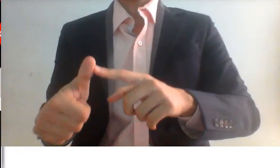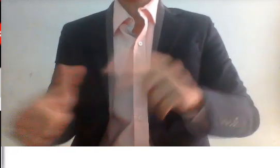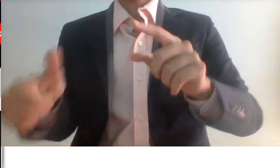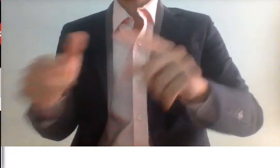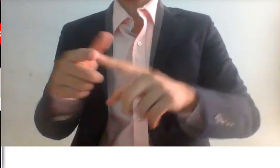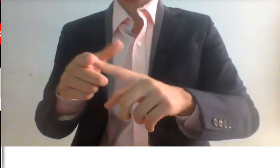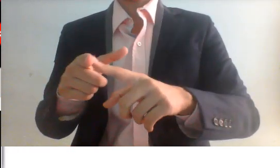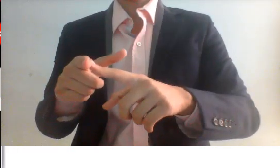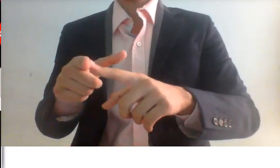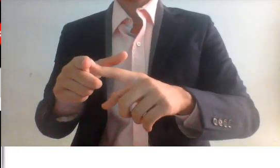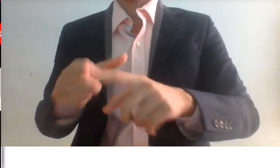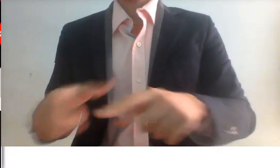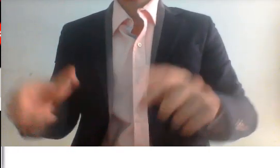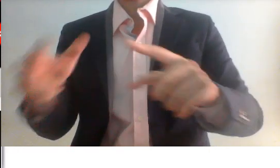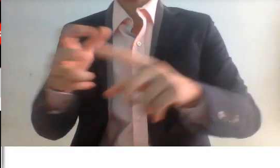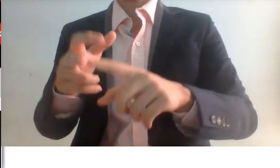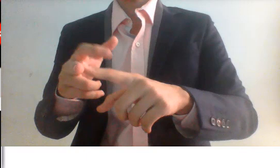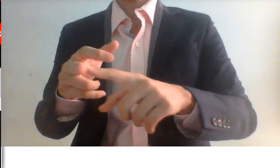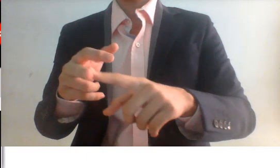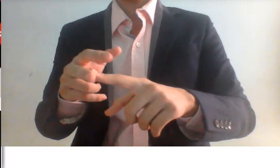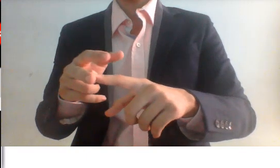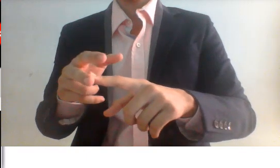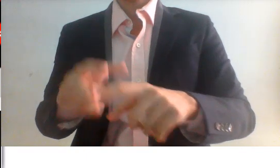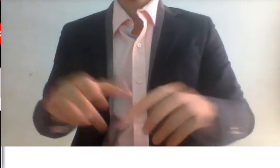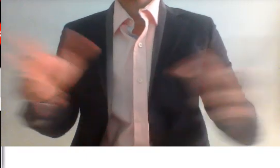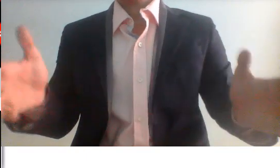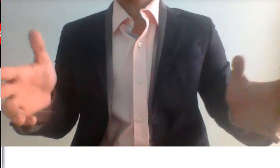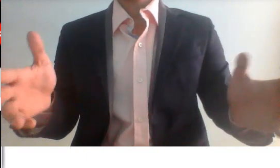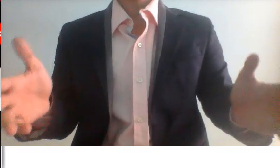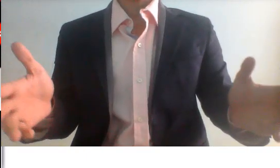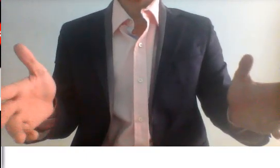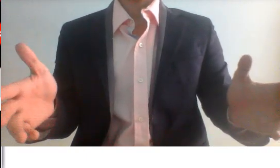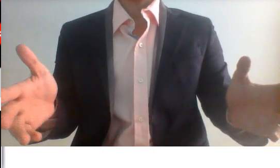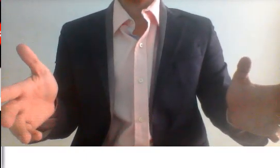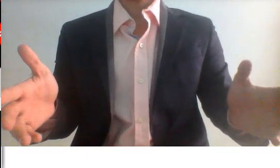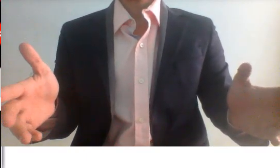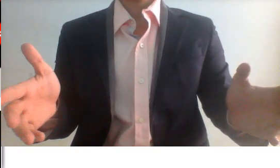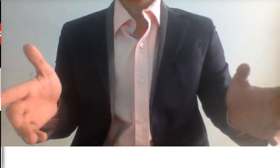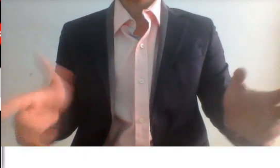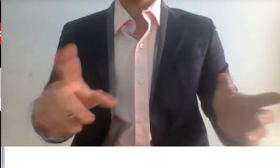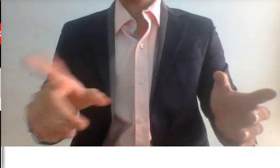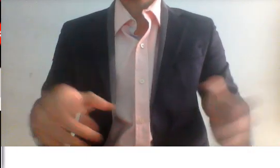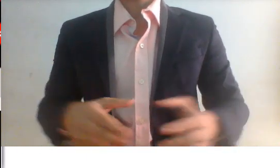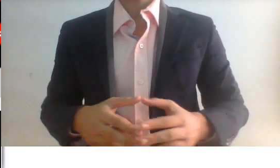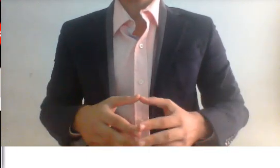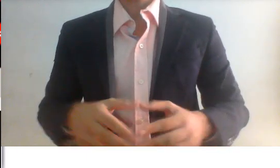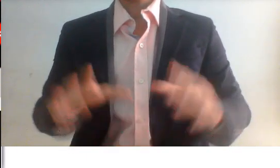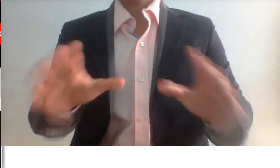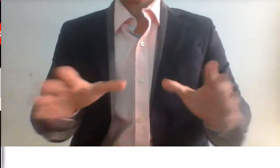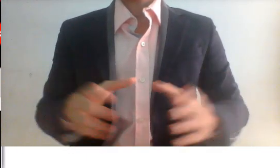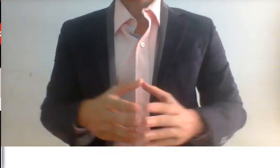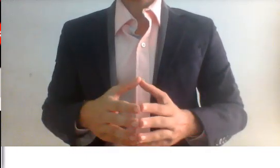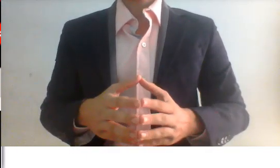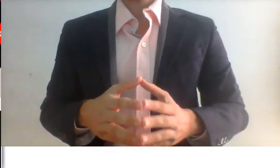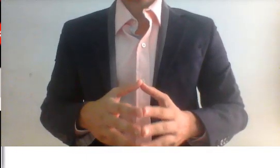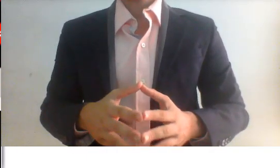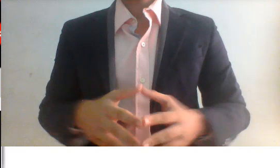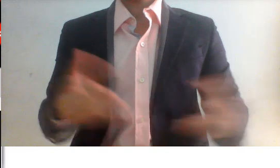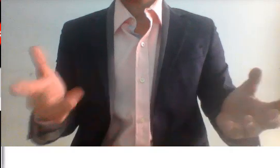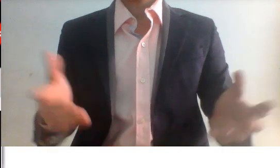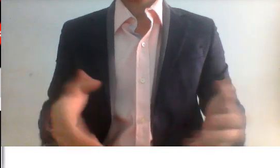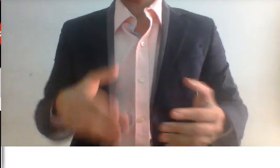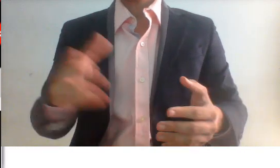comprar sus Ferraris, para comprar sus departamentos, para irse a viajar por el mundo. Para eso es para que defiendan los fideicomisos, no es para ustedes, no se les